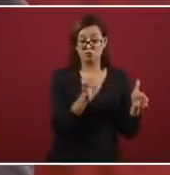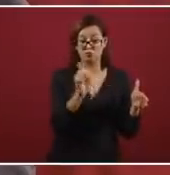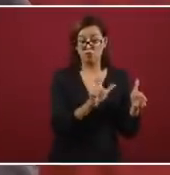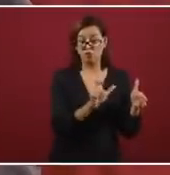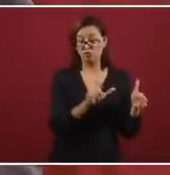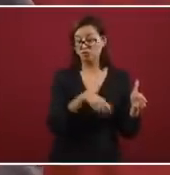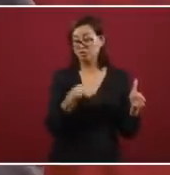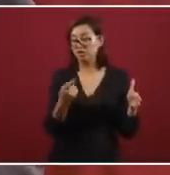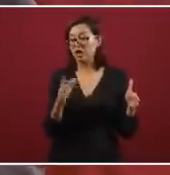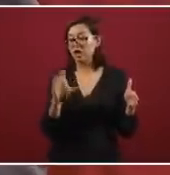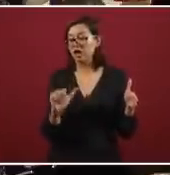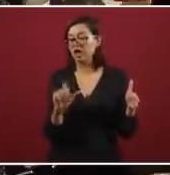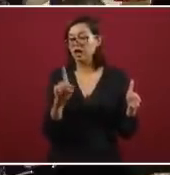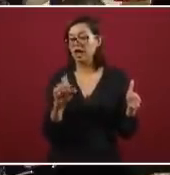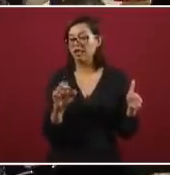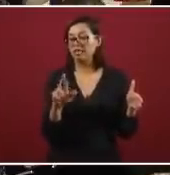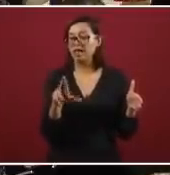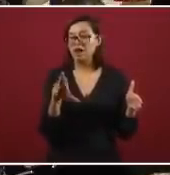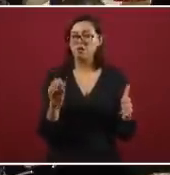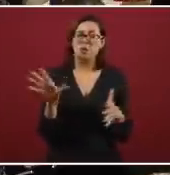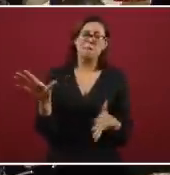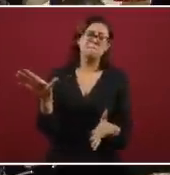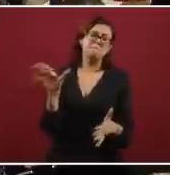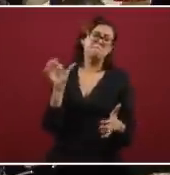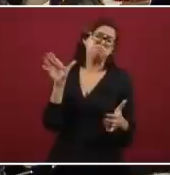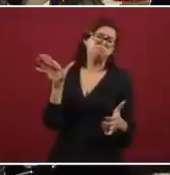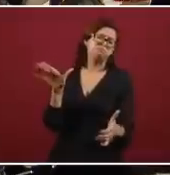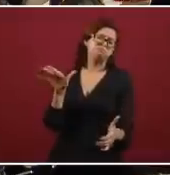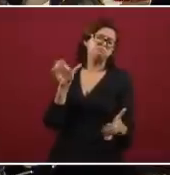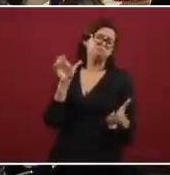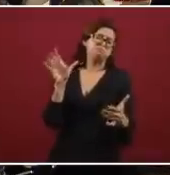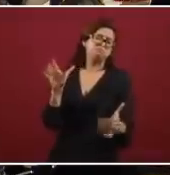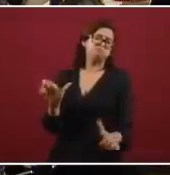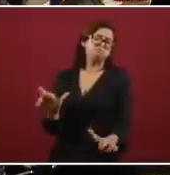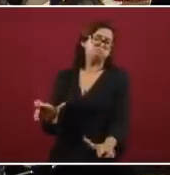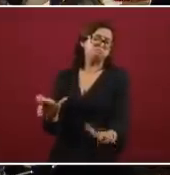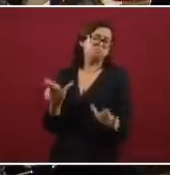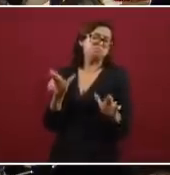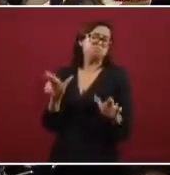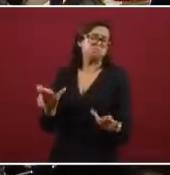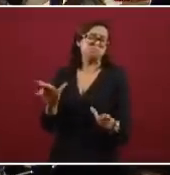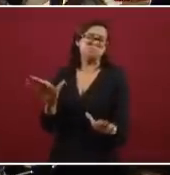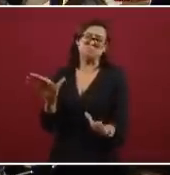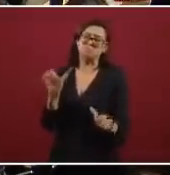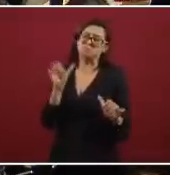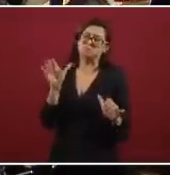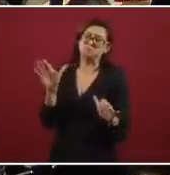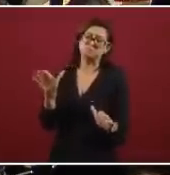se desperdició, para decirlo de manera